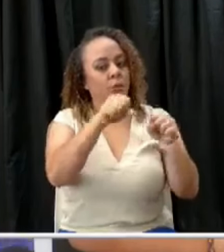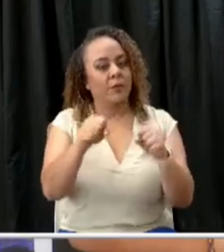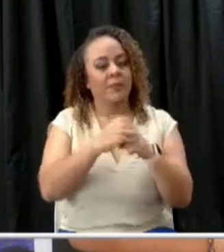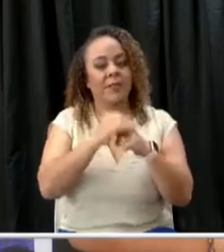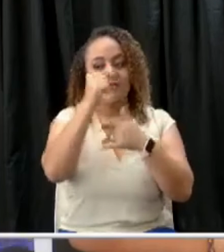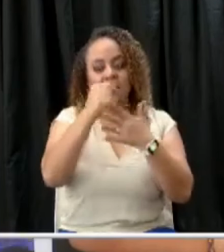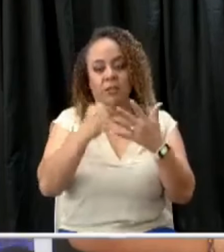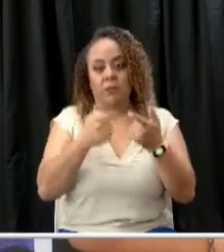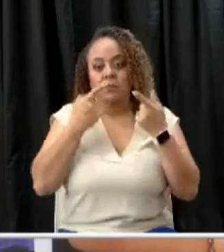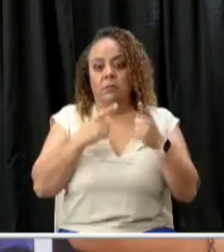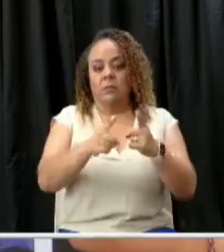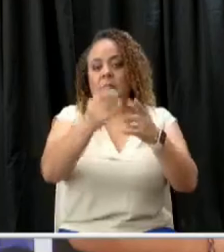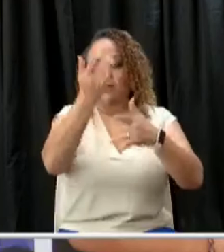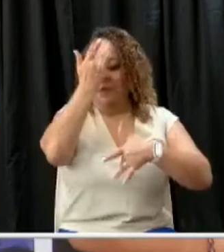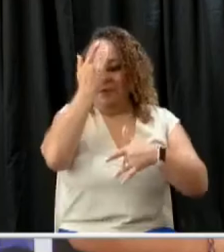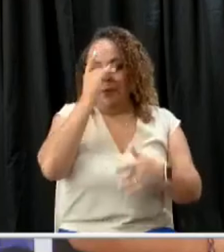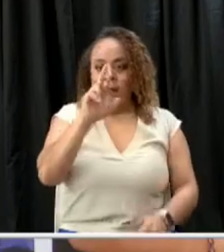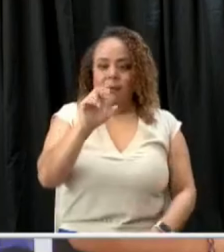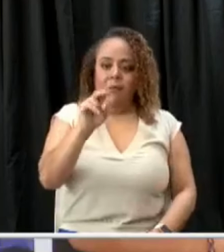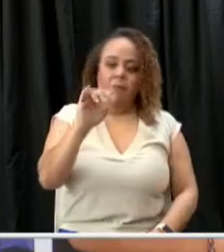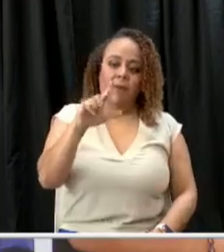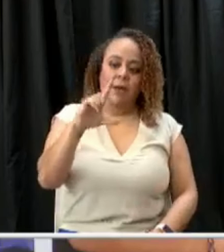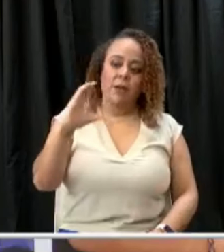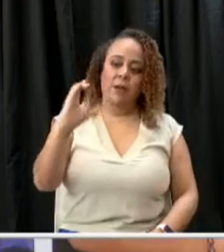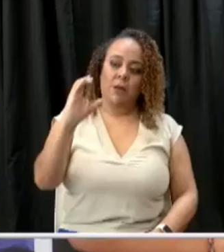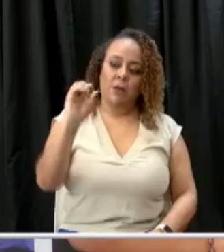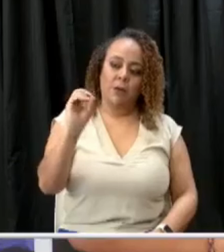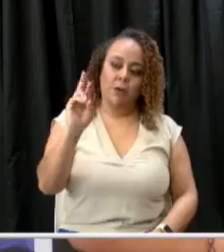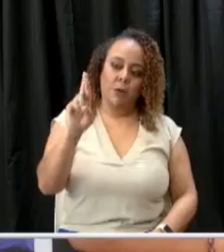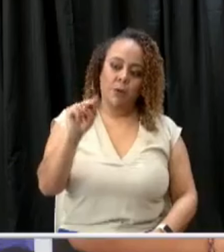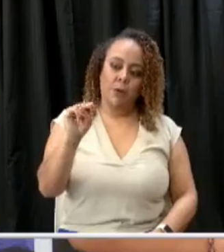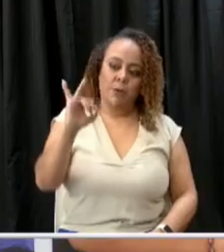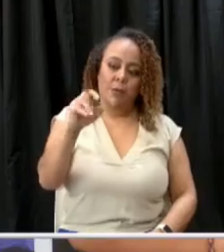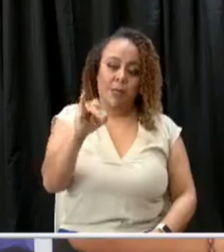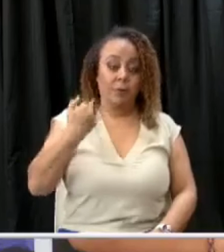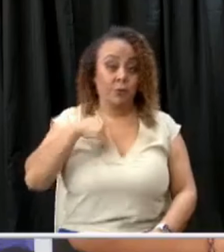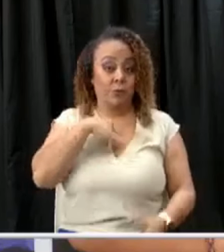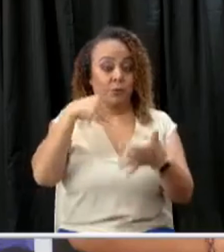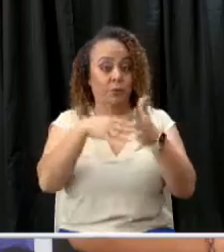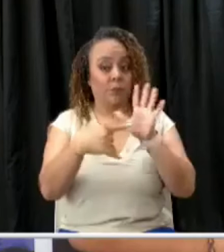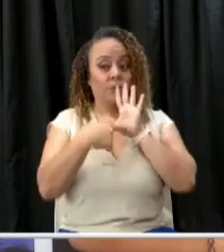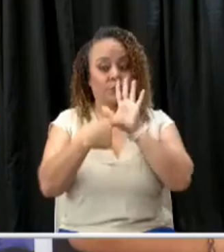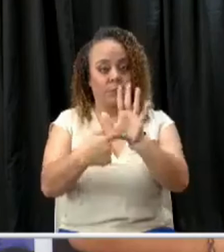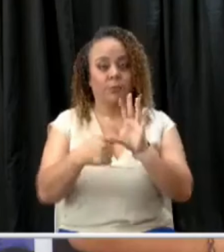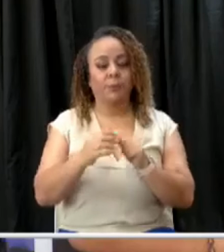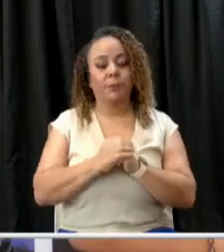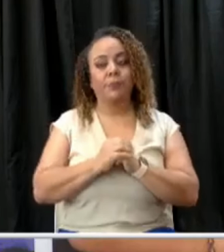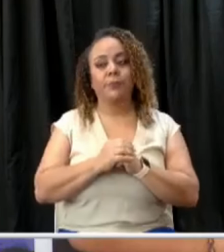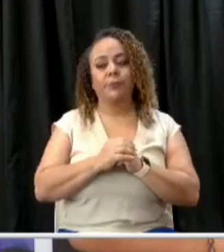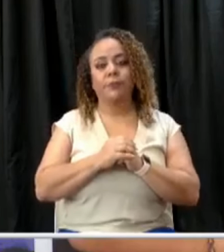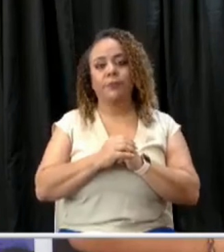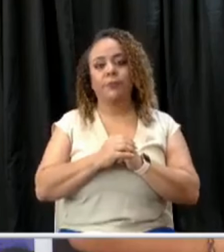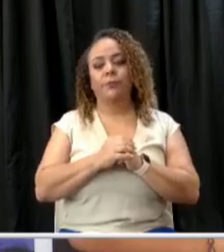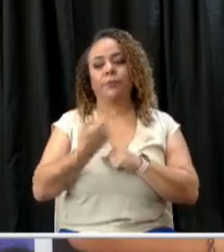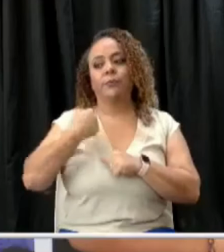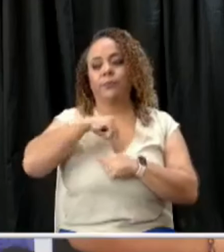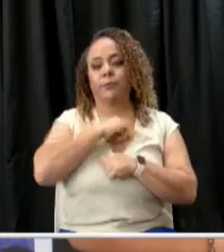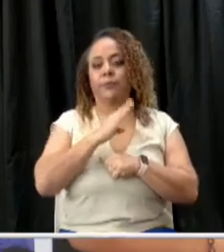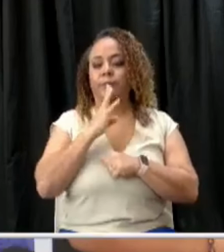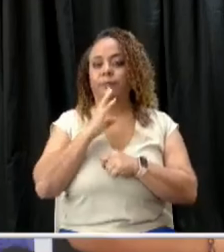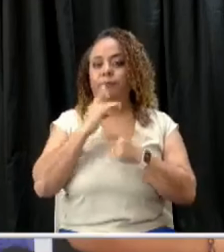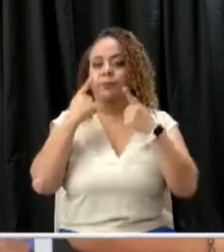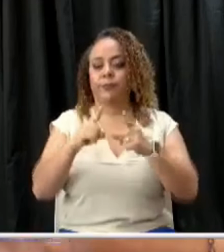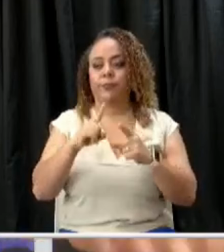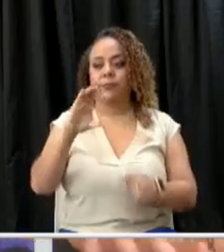factores desencadenantes de la enfermedad renal crónica. Hemos estudiado, por ejemplo, la exposición a sílice, porque estamos hablando que en el caso